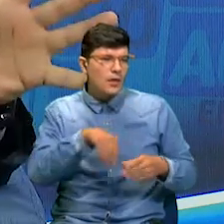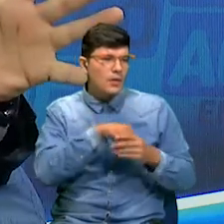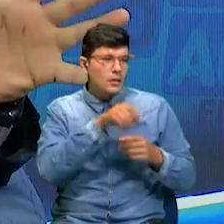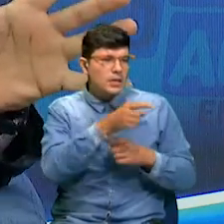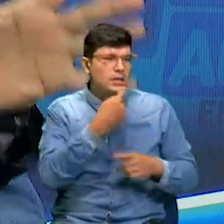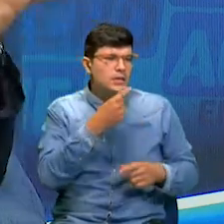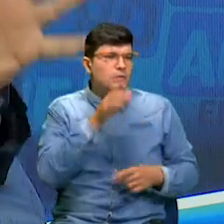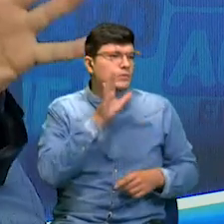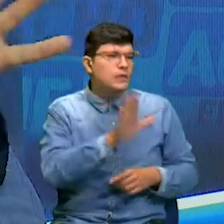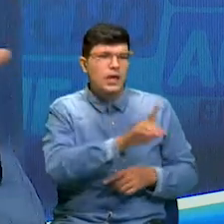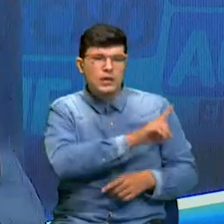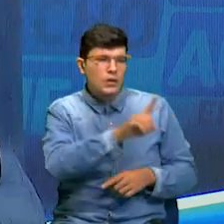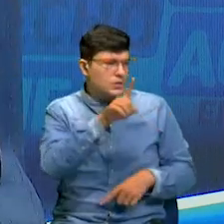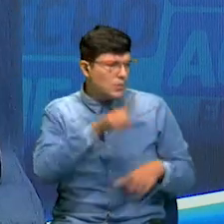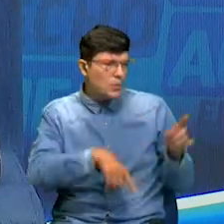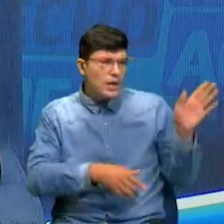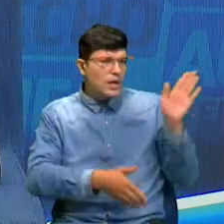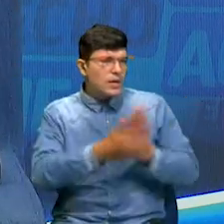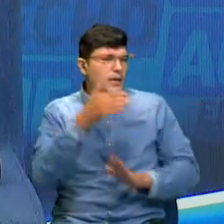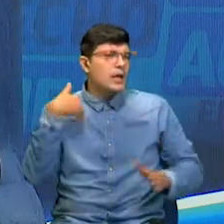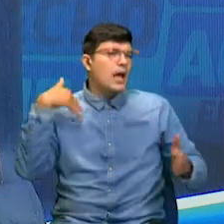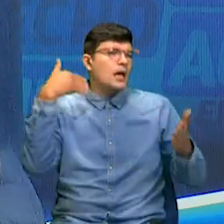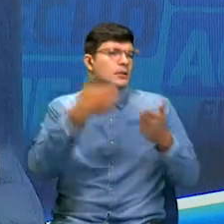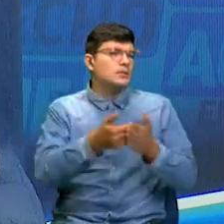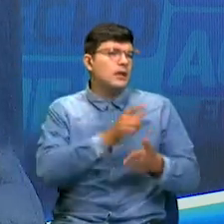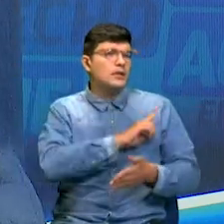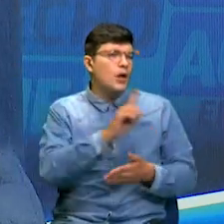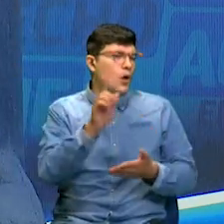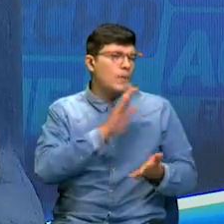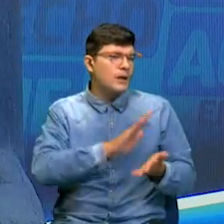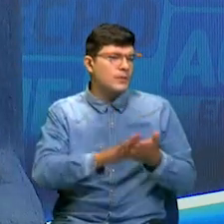usted no se puede ir de acá solamente hasta que no nos autorice la